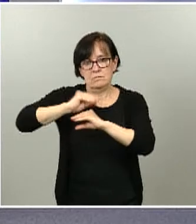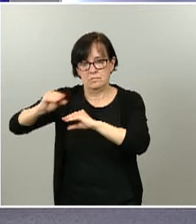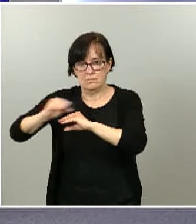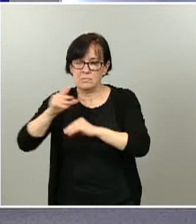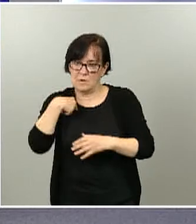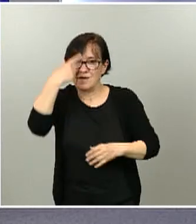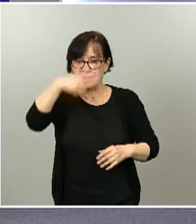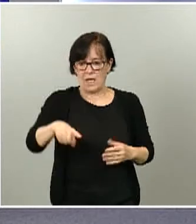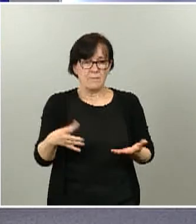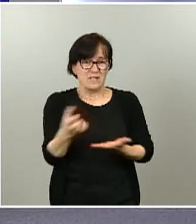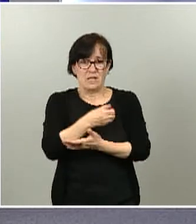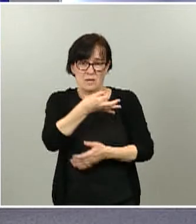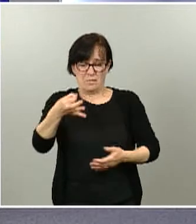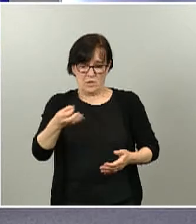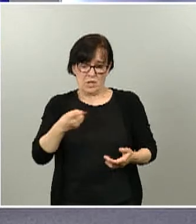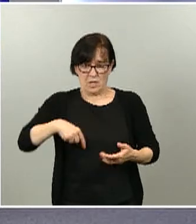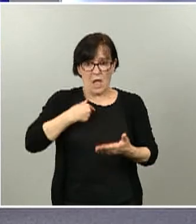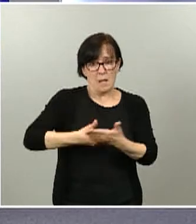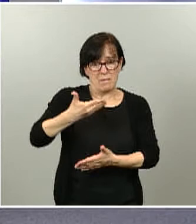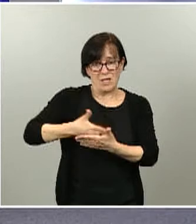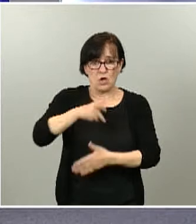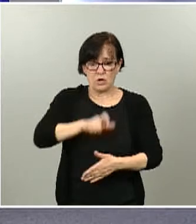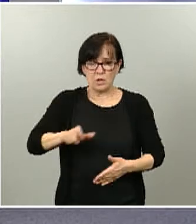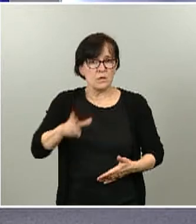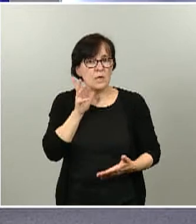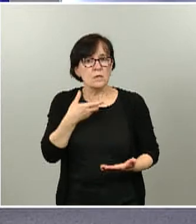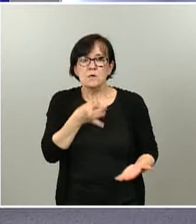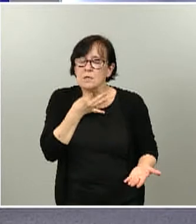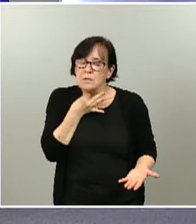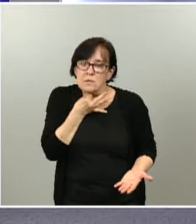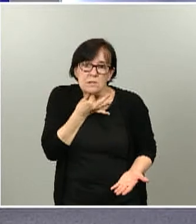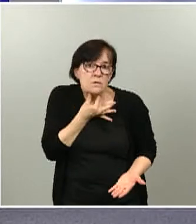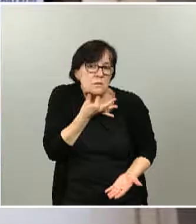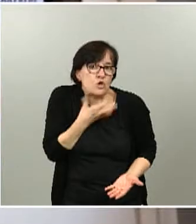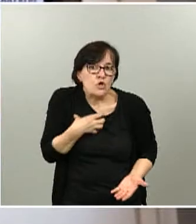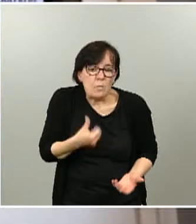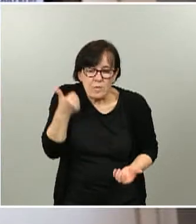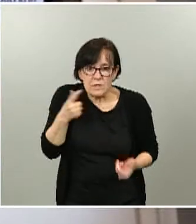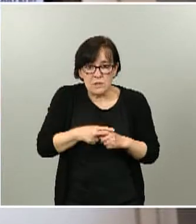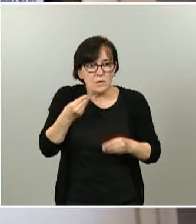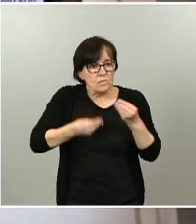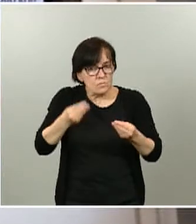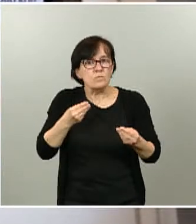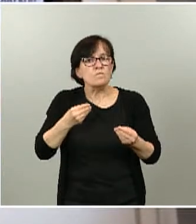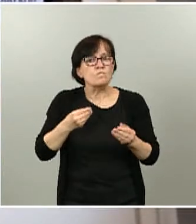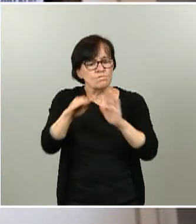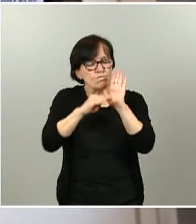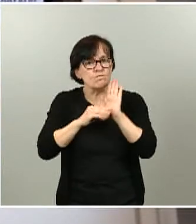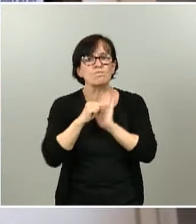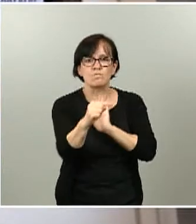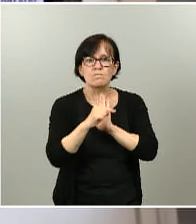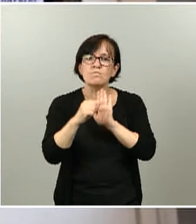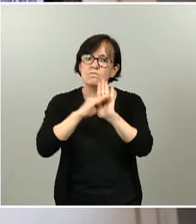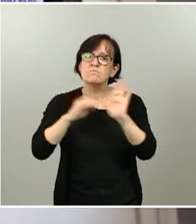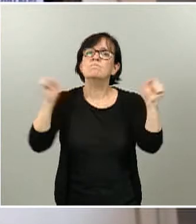todos nosotros los periodistas, que hay gente ya muy desesperada. Ustedes agilizaron inmediatamente las órdenes para que llegaran